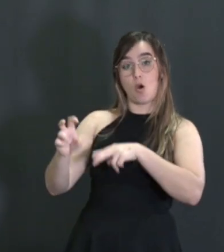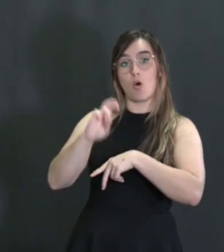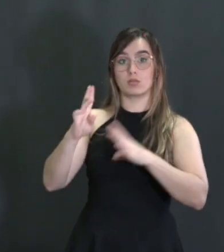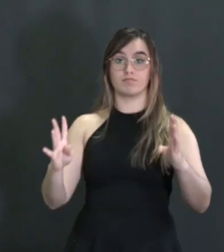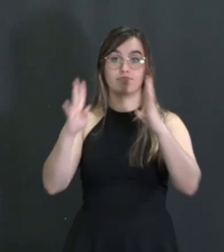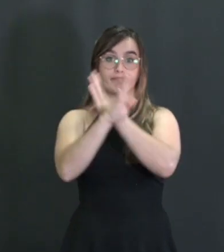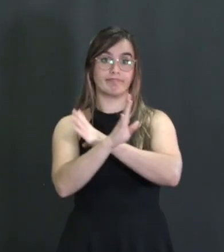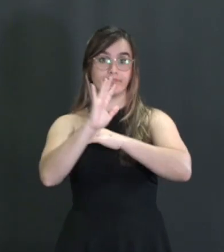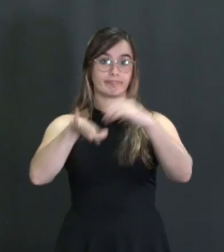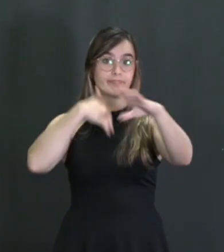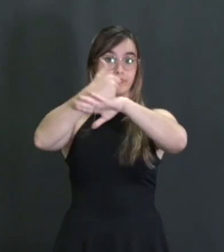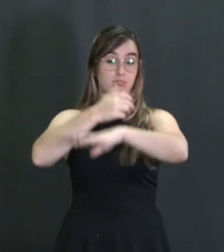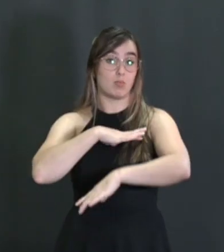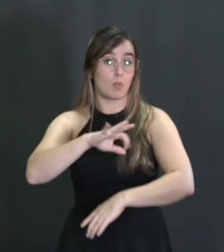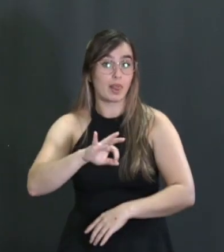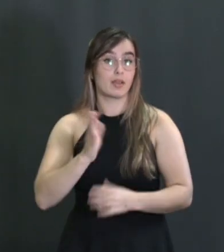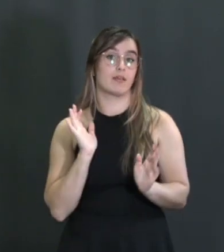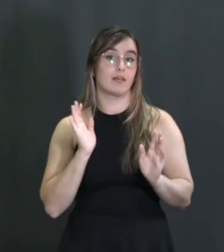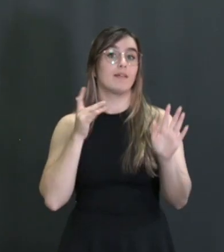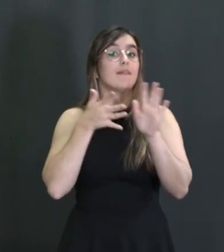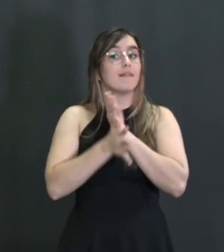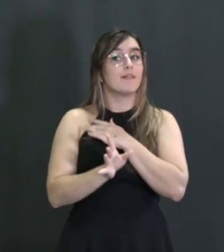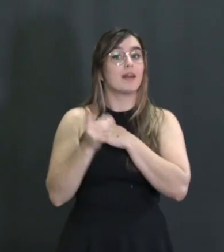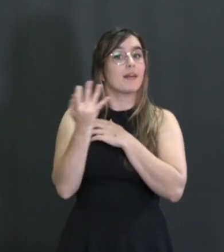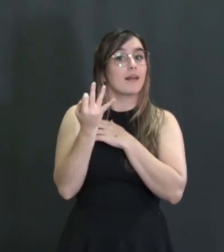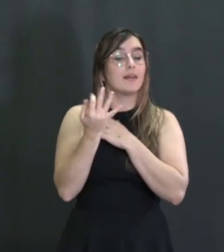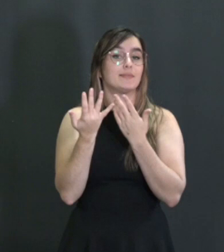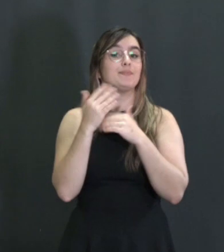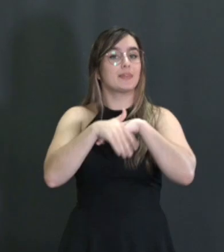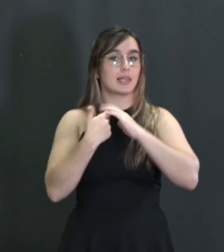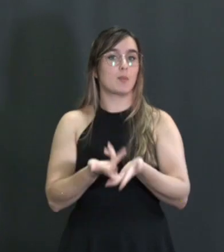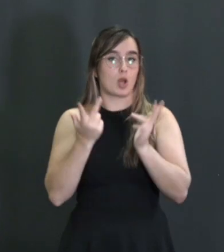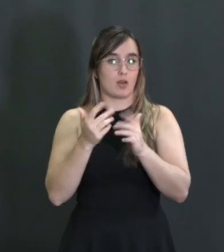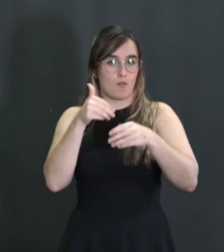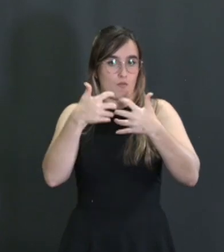gobierno y eso significa que, bueno, que la democracia funciona.